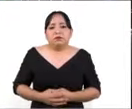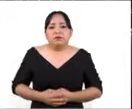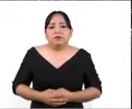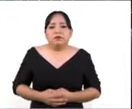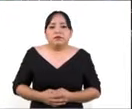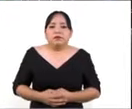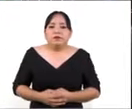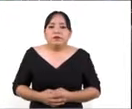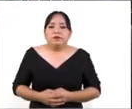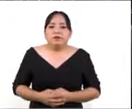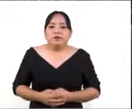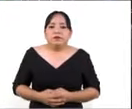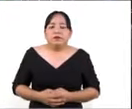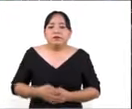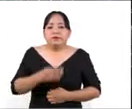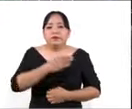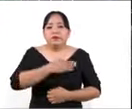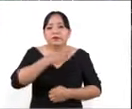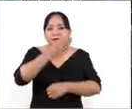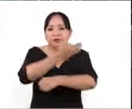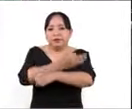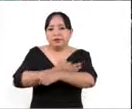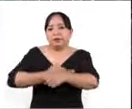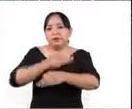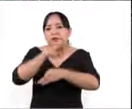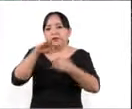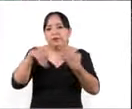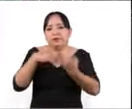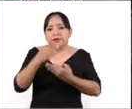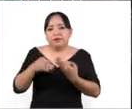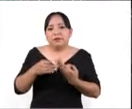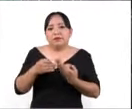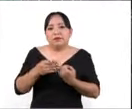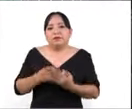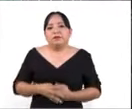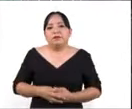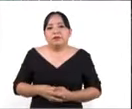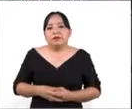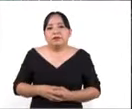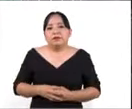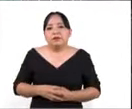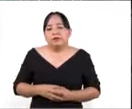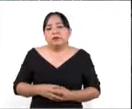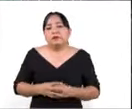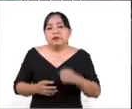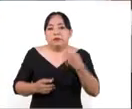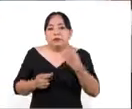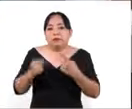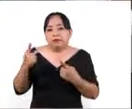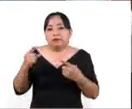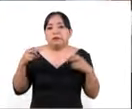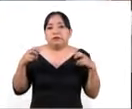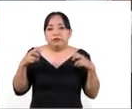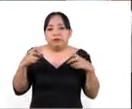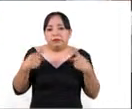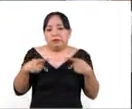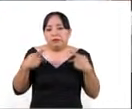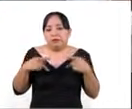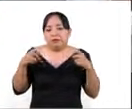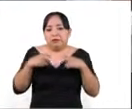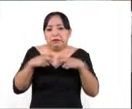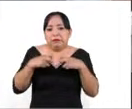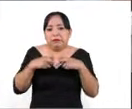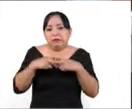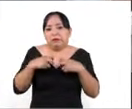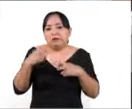Hola. Buenas tardes a todos. Tenemos algunas crisis nerviosas. Hasta ahora tenemos